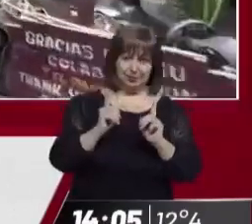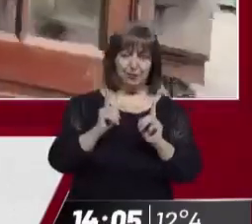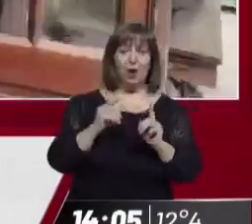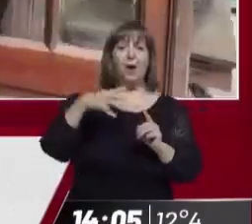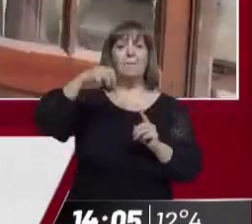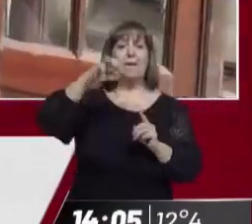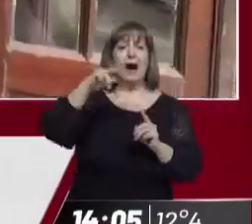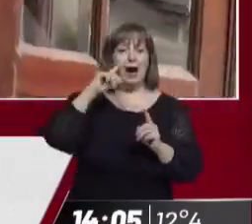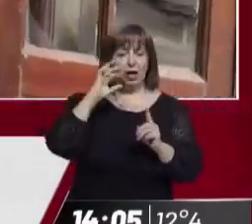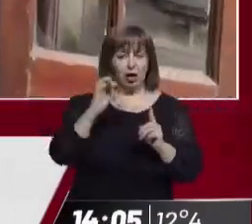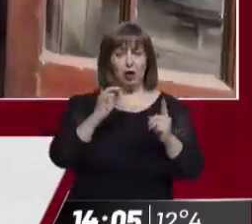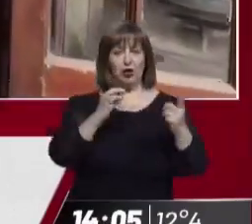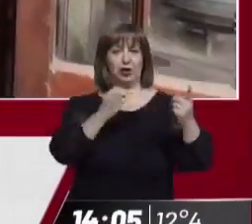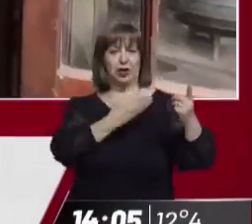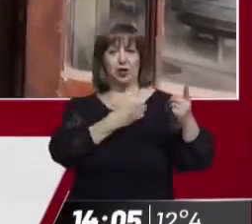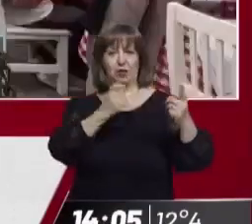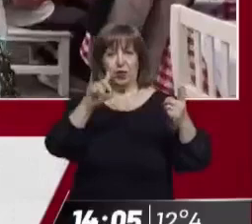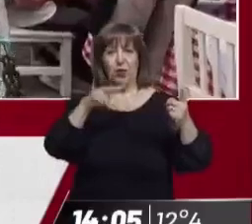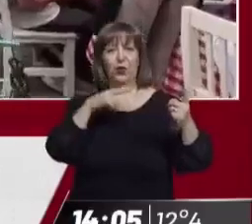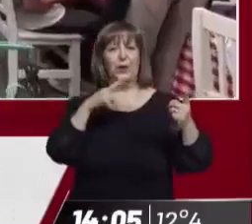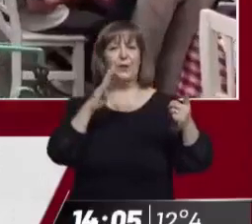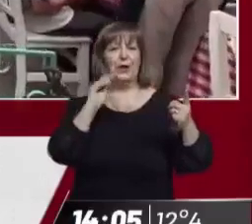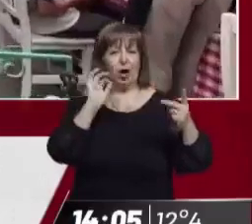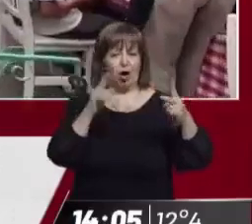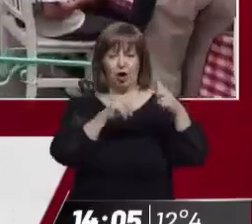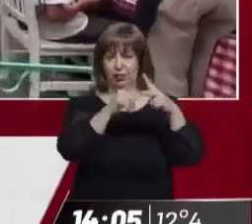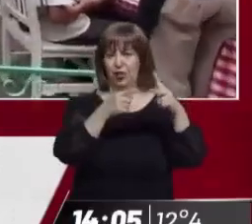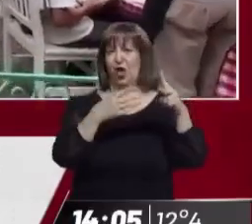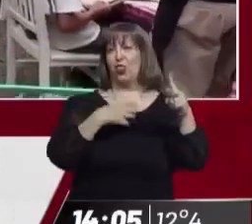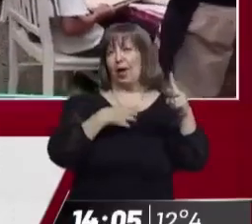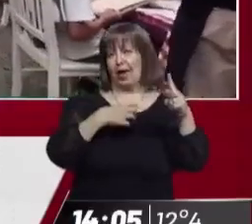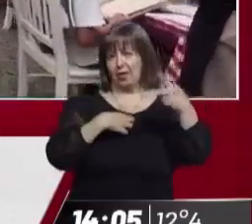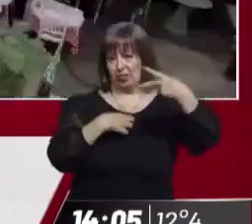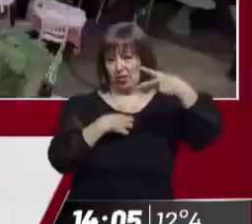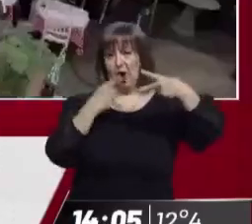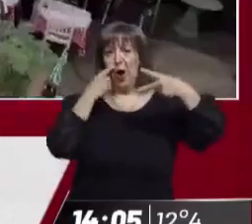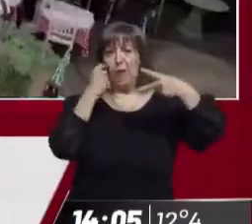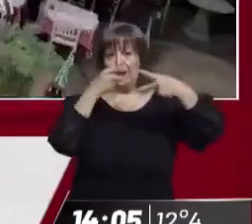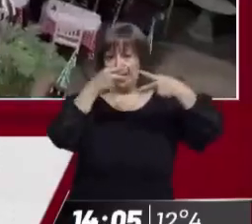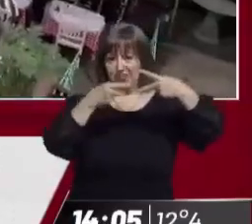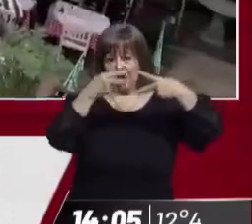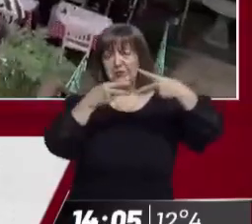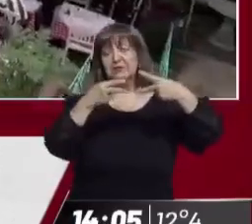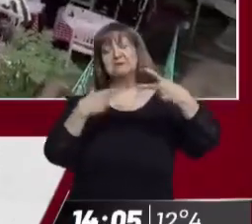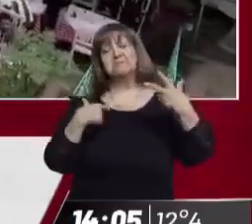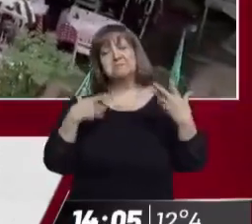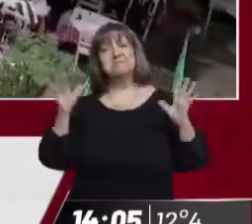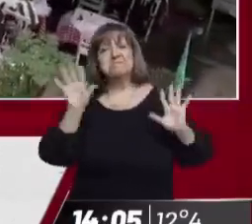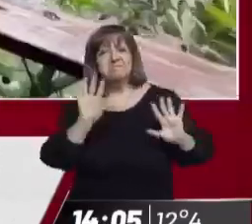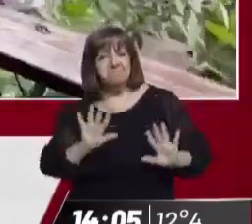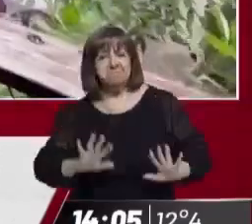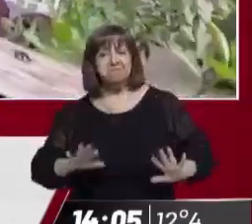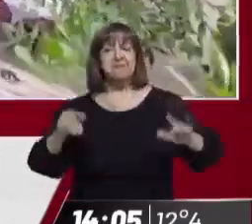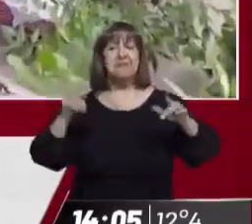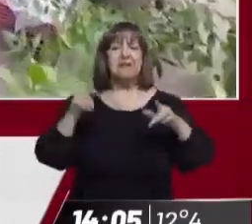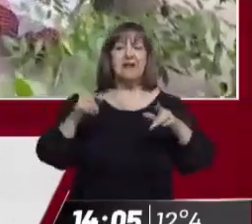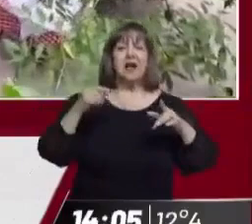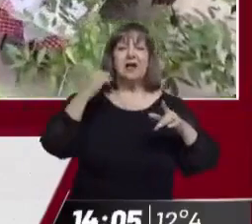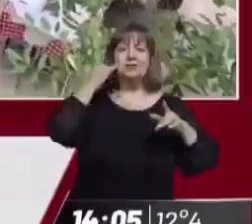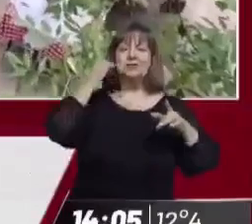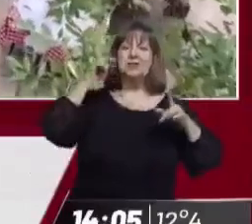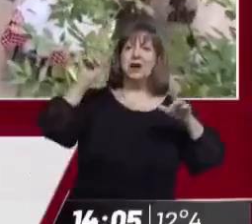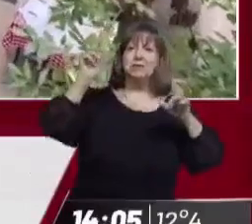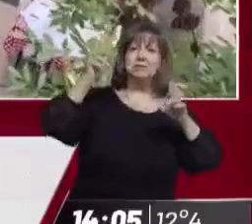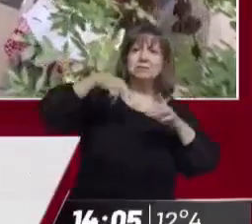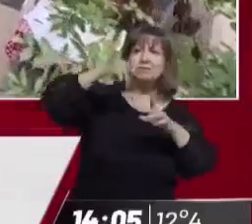Mario y Fulvio, que son los dueños, le han dedicado un montón de tiempo a recrear